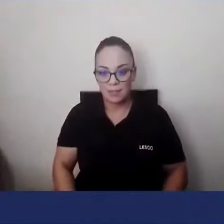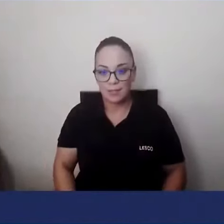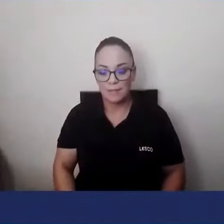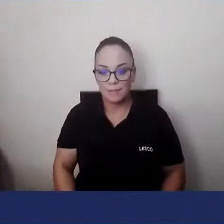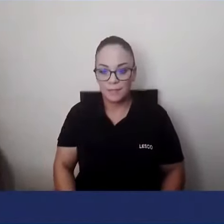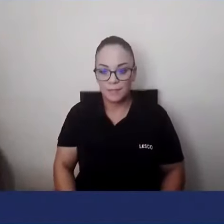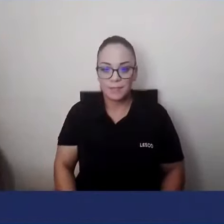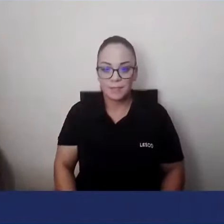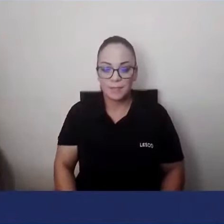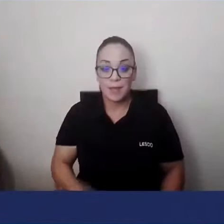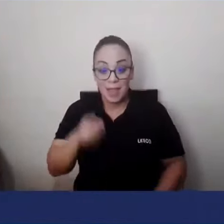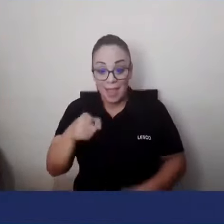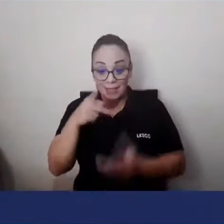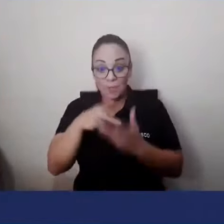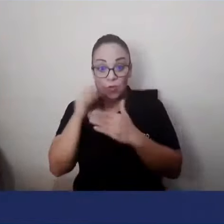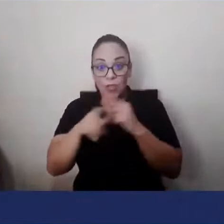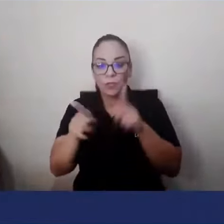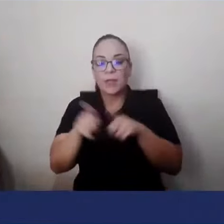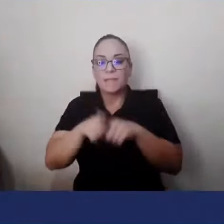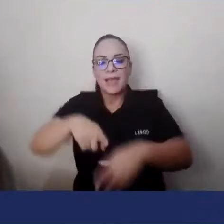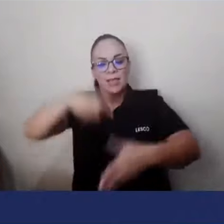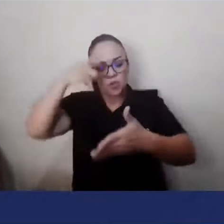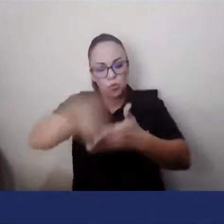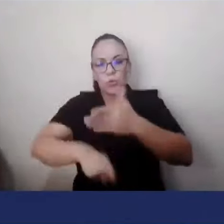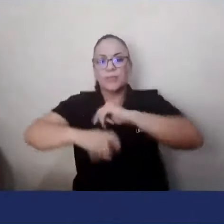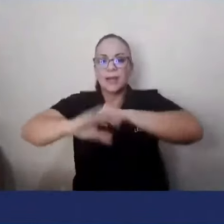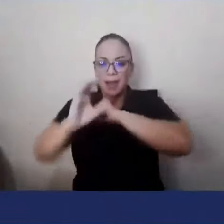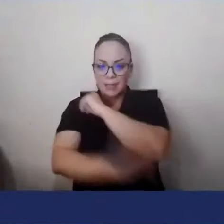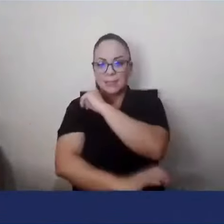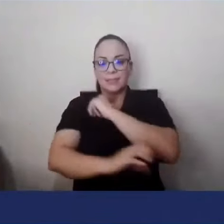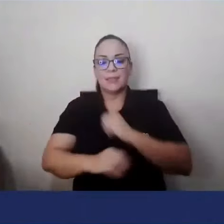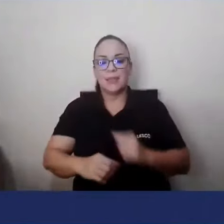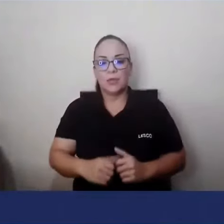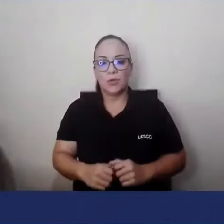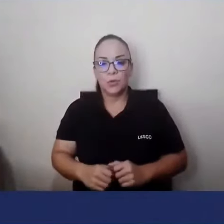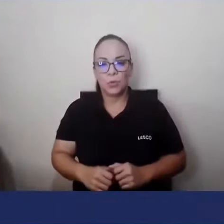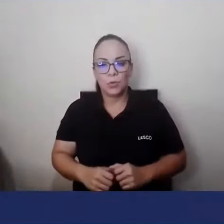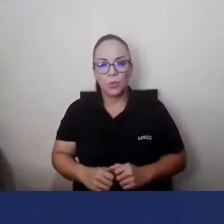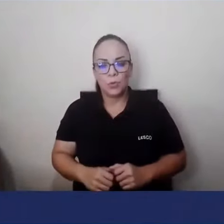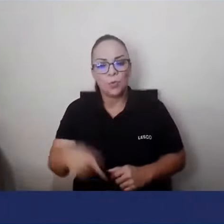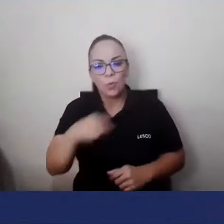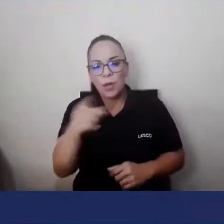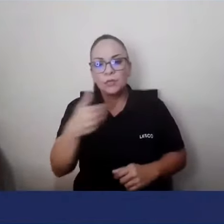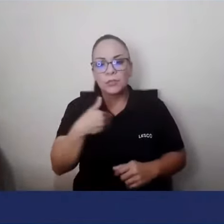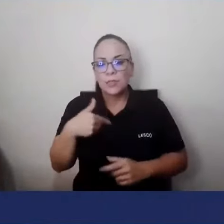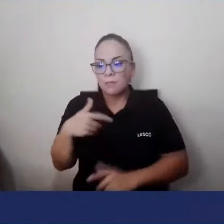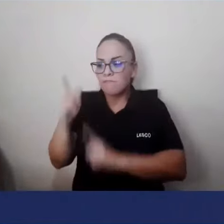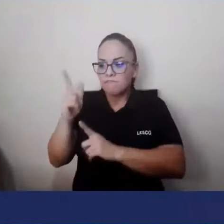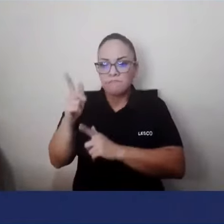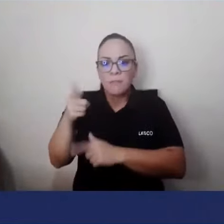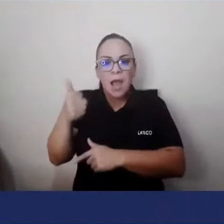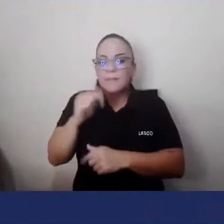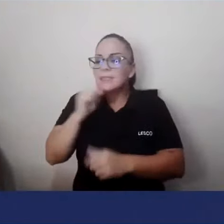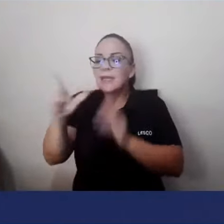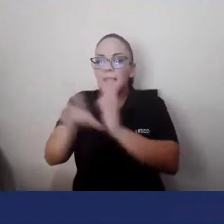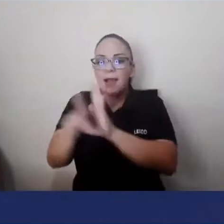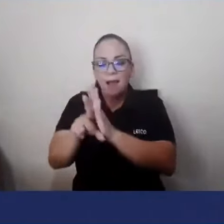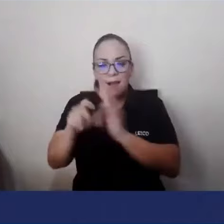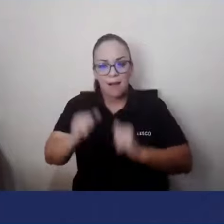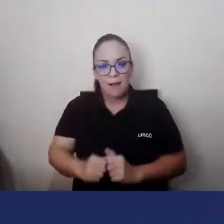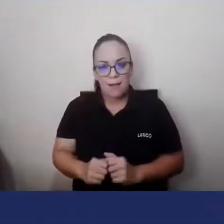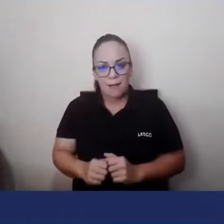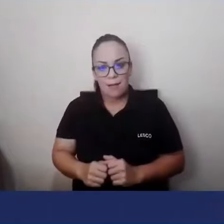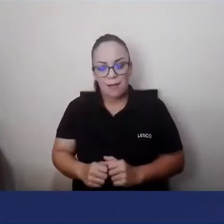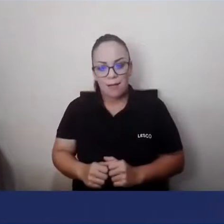también endurecer las penas por portación ilegal de armas y